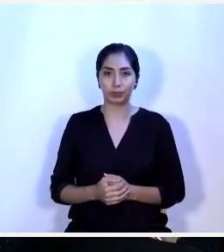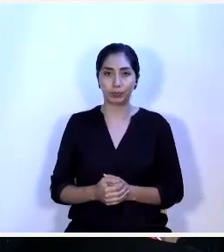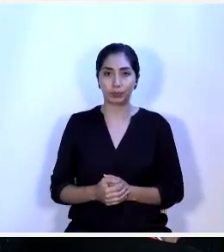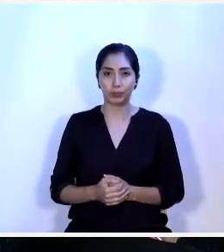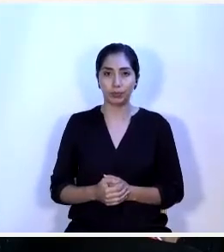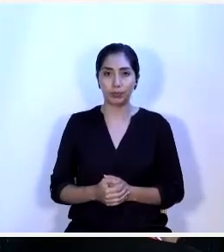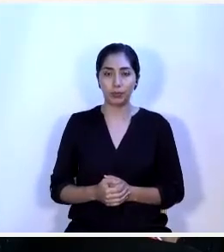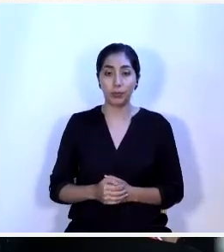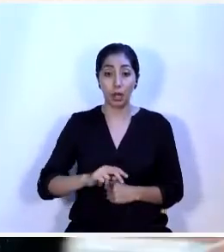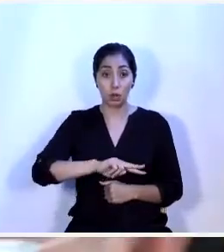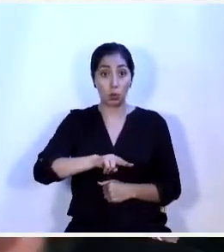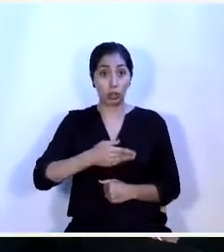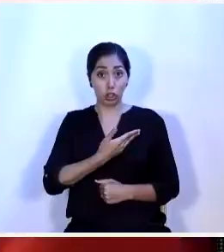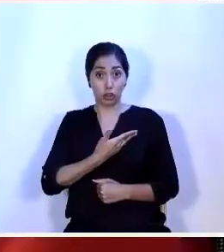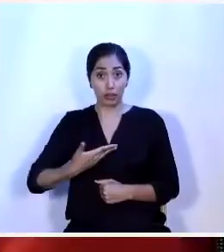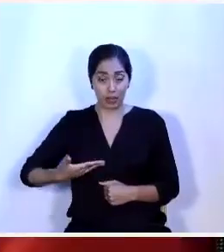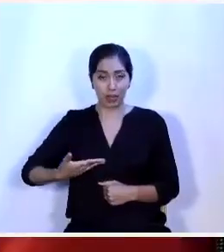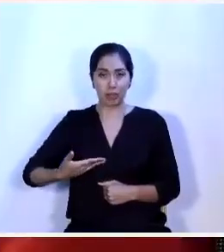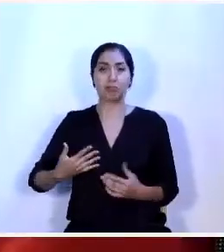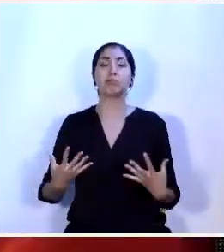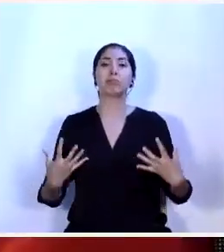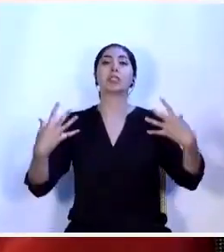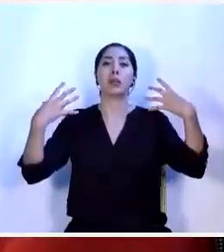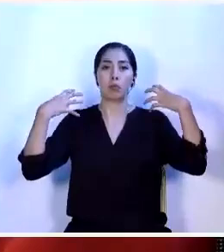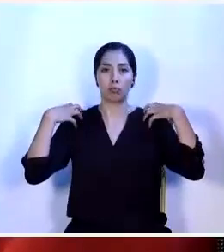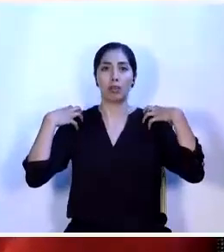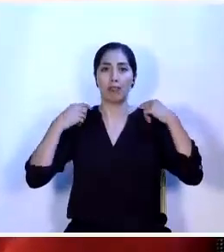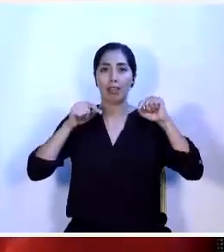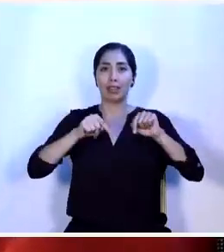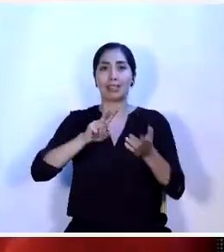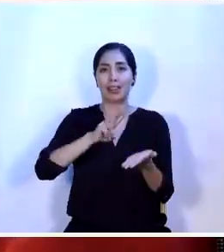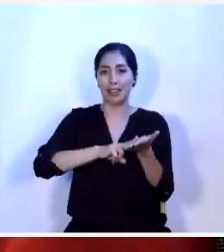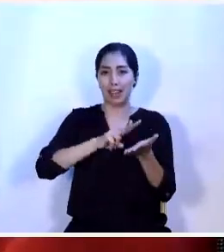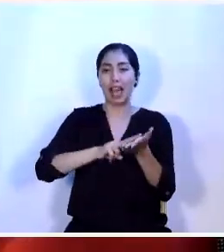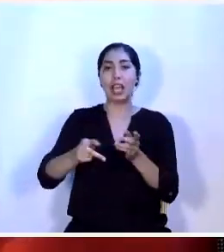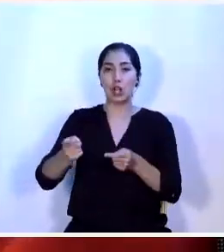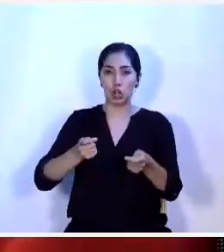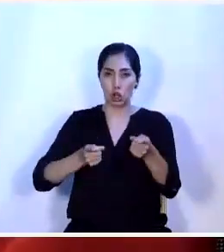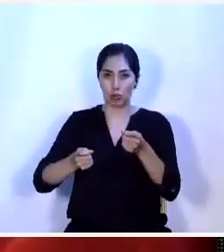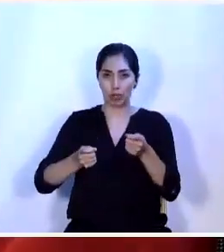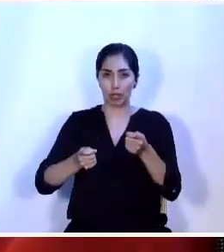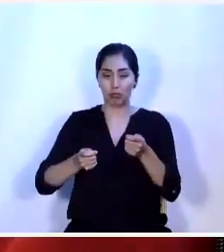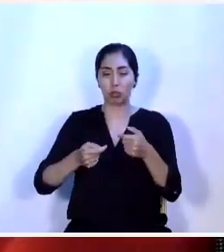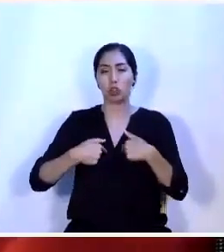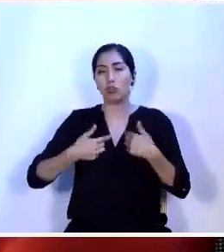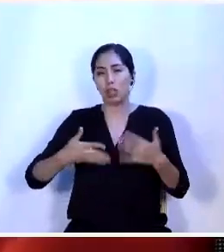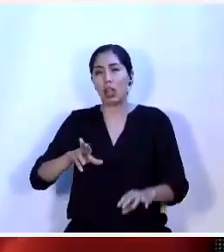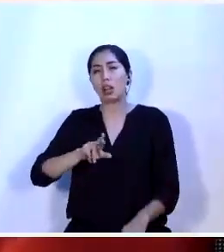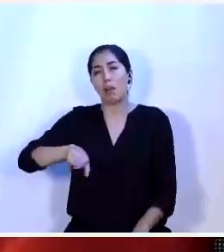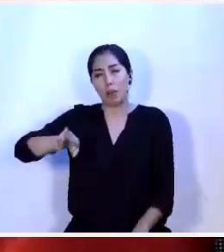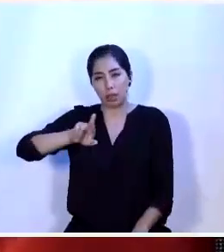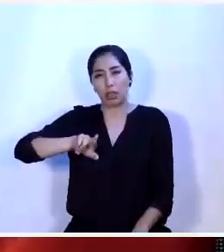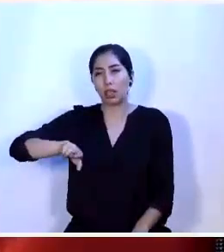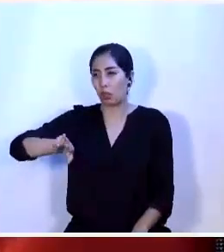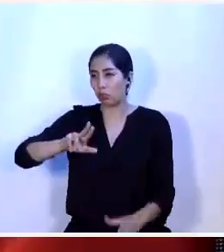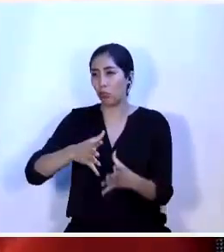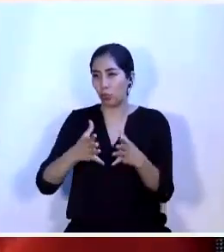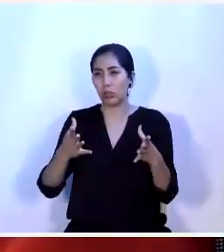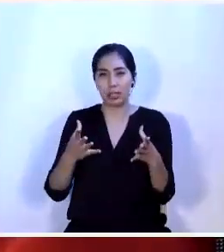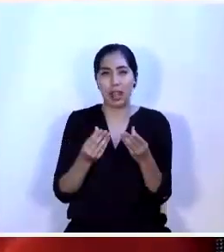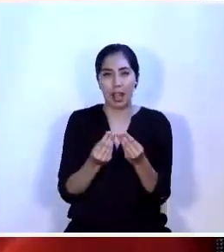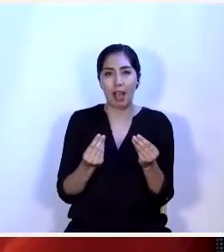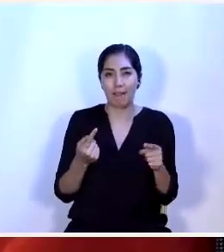Nuestro gobierno se va a hacer cargo de esta realidad económica. Como lo he repetido en múltiples ocasiones, no puede